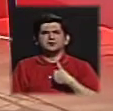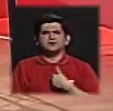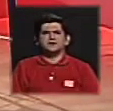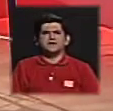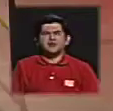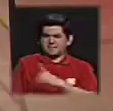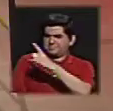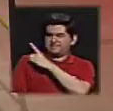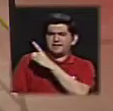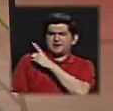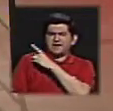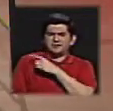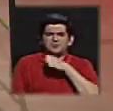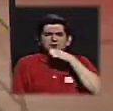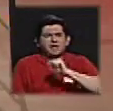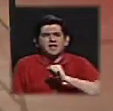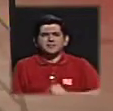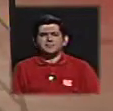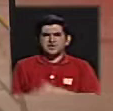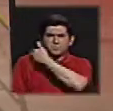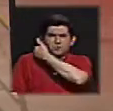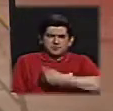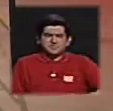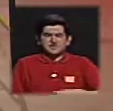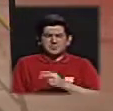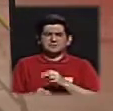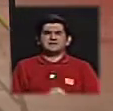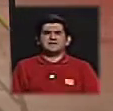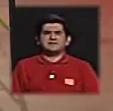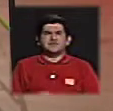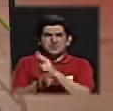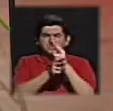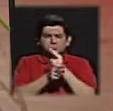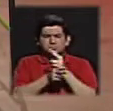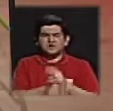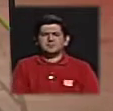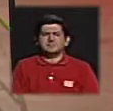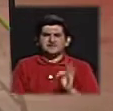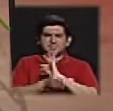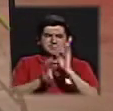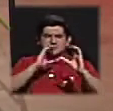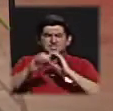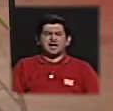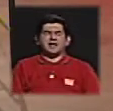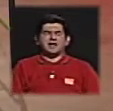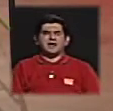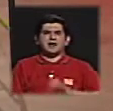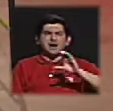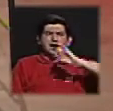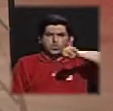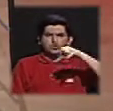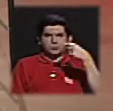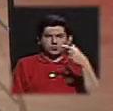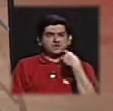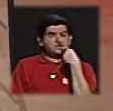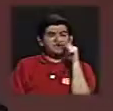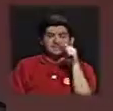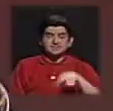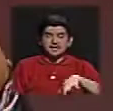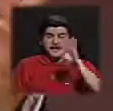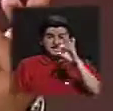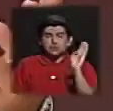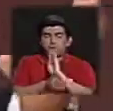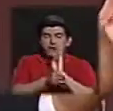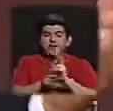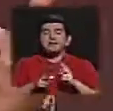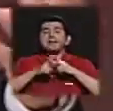del director, antiguo presidente de la SUTEL, don Carlos Raúl Gutiérrez, que dice que la conformación del fideicomiso y la elección del banco